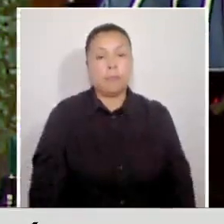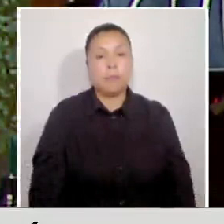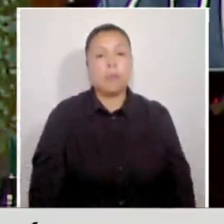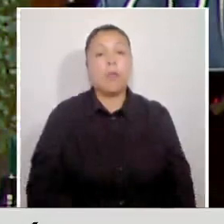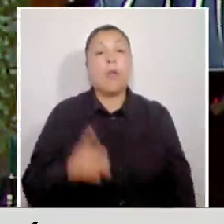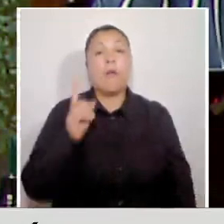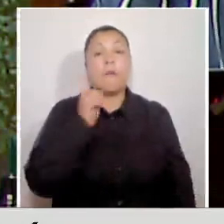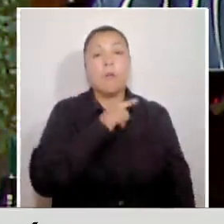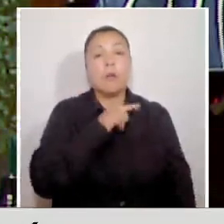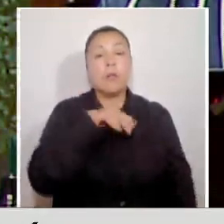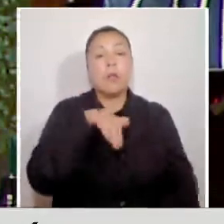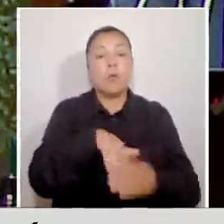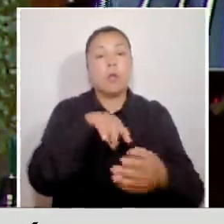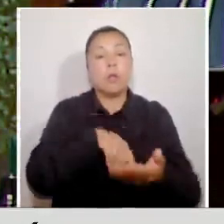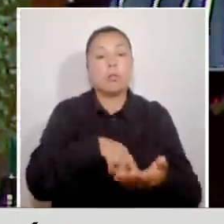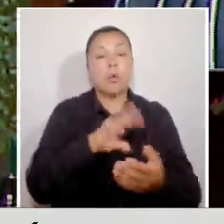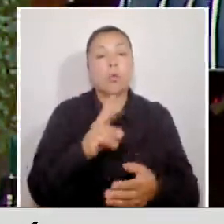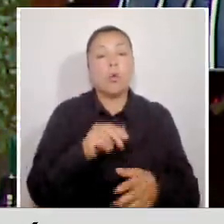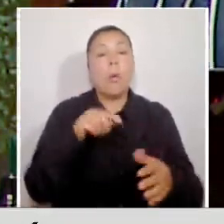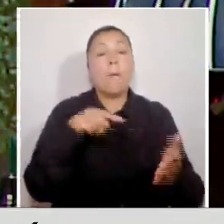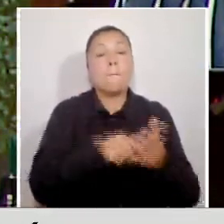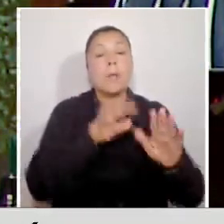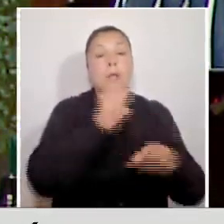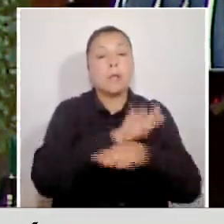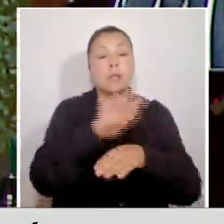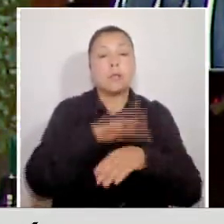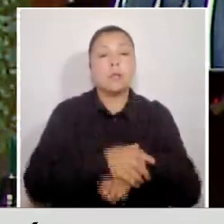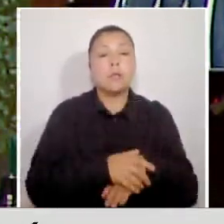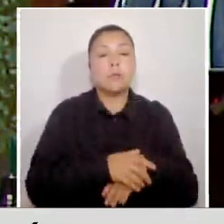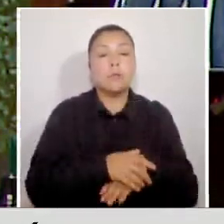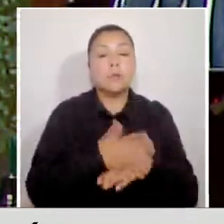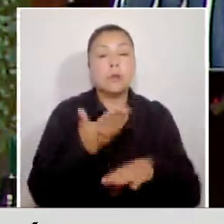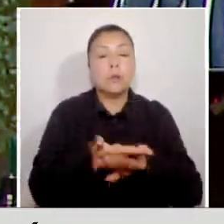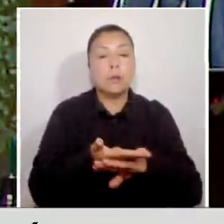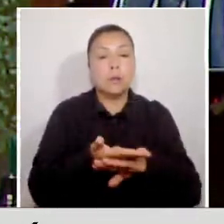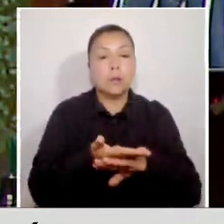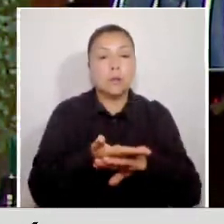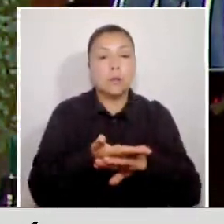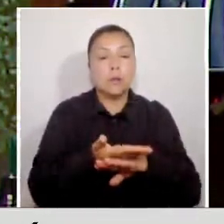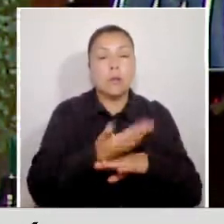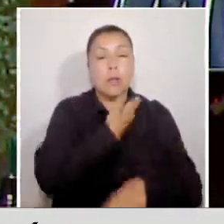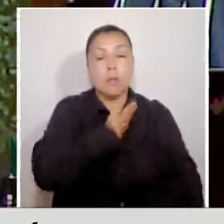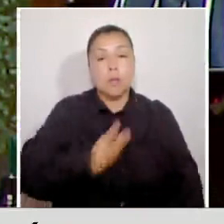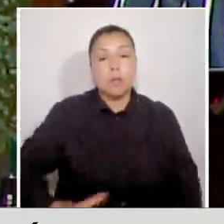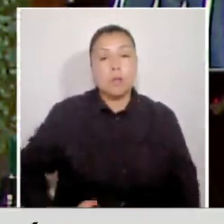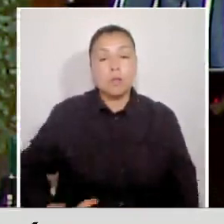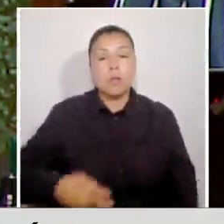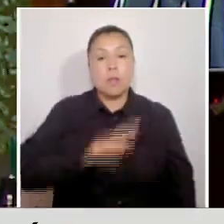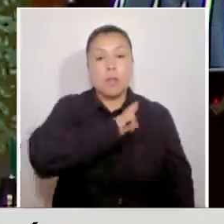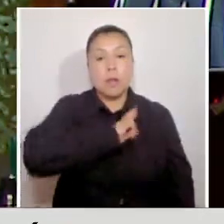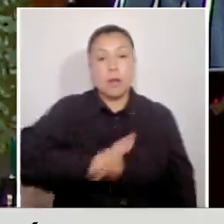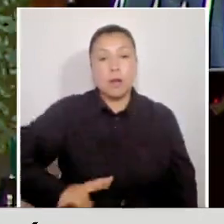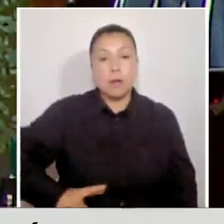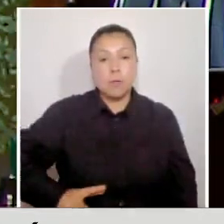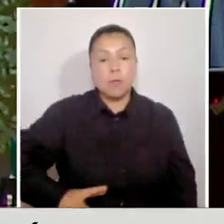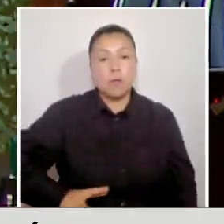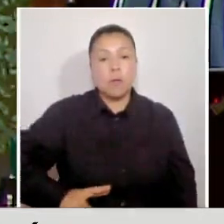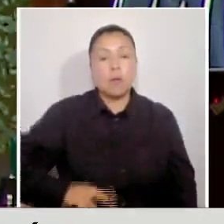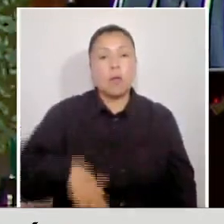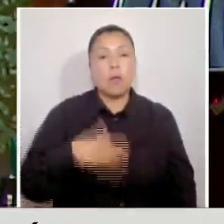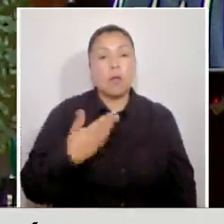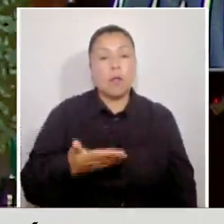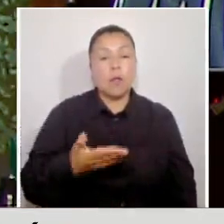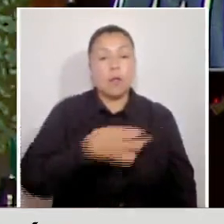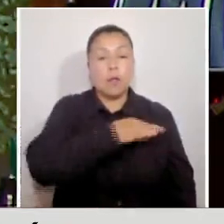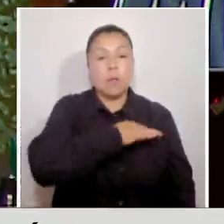129 númer 105 que solicita a su excelencia el presidente de la república que disponga a través del Ministerio de